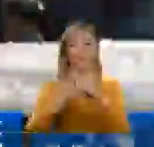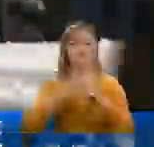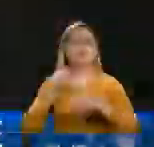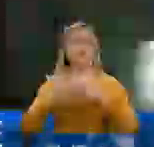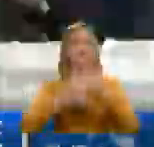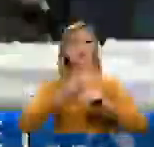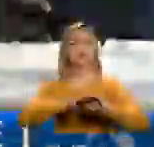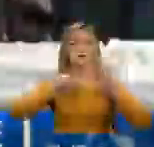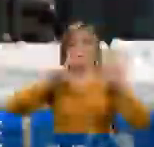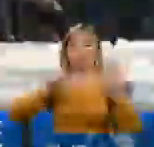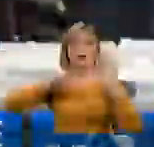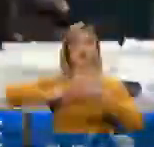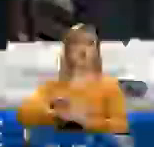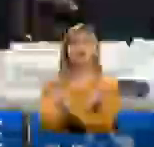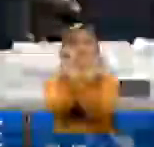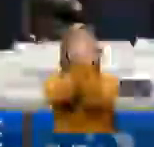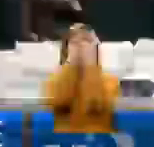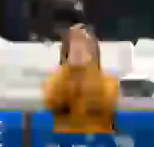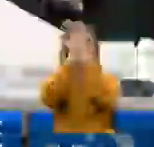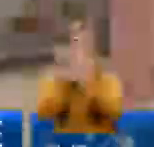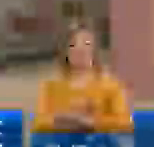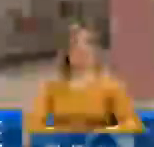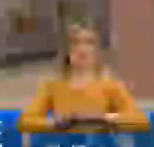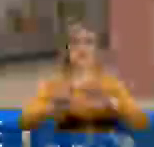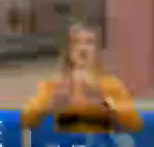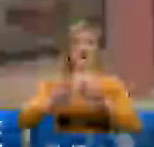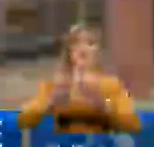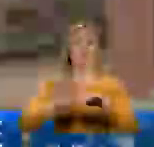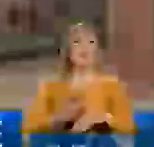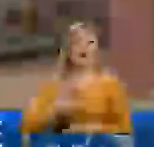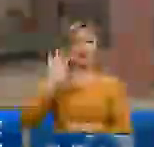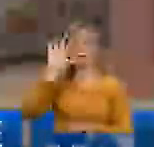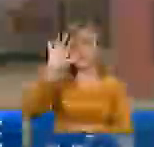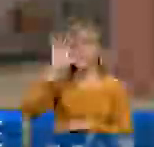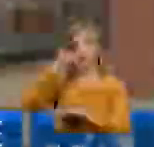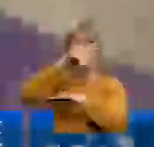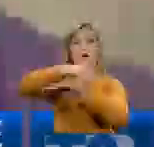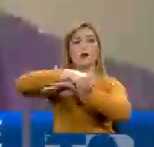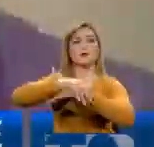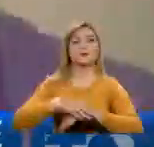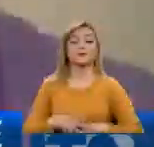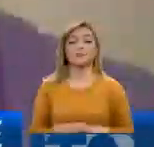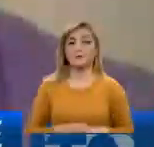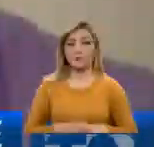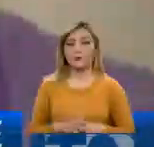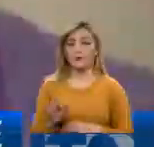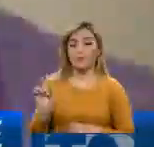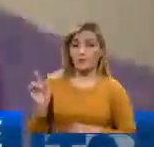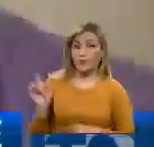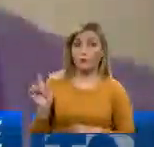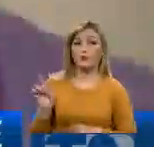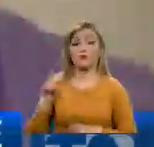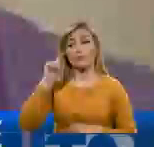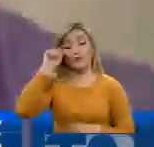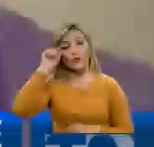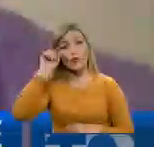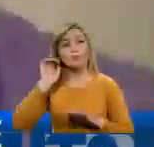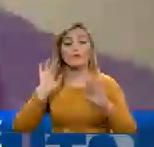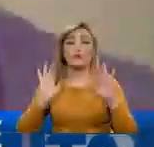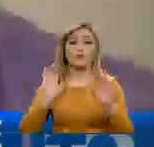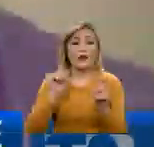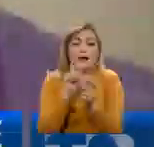las 7 de la mañana y su finalización a las 17 horas. Por ello, el consejero Cabrera recuerda...